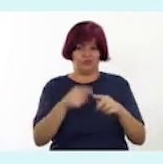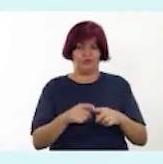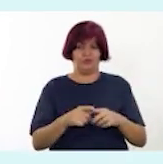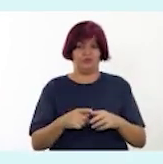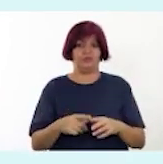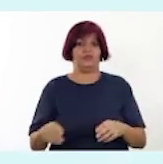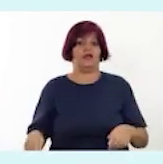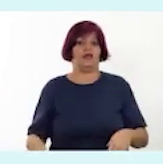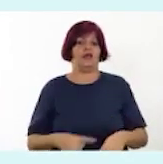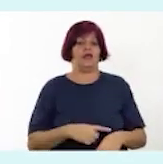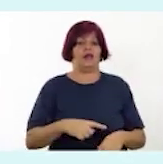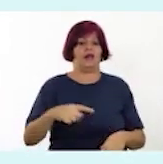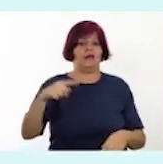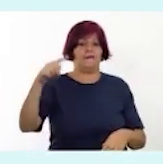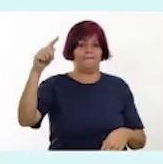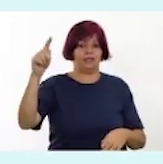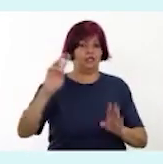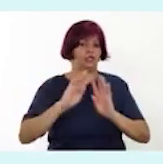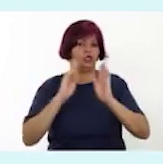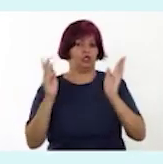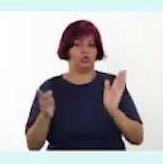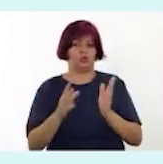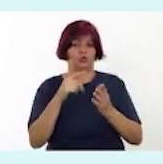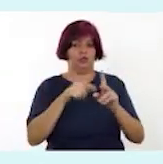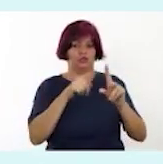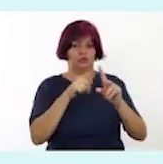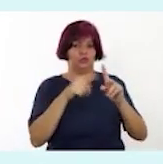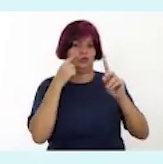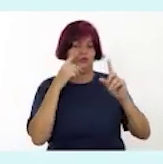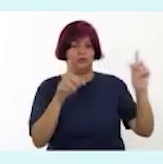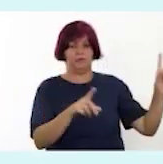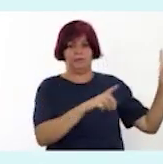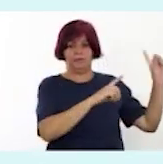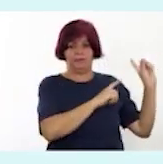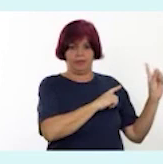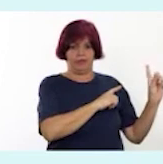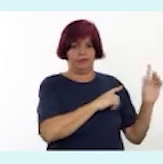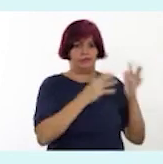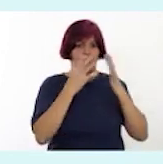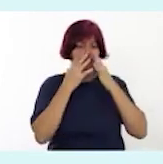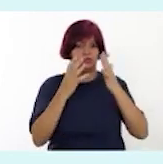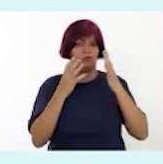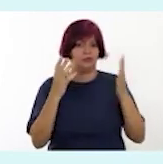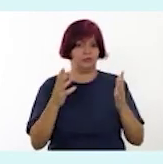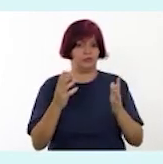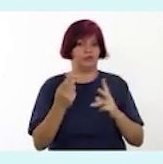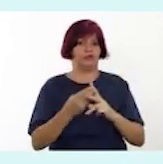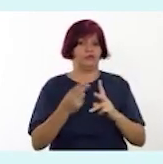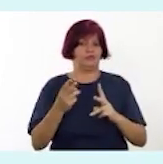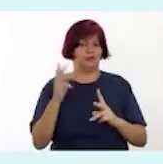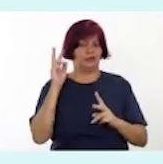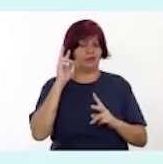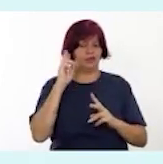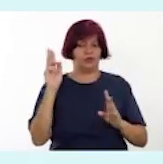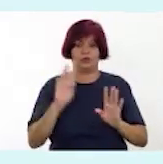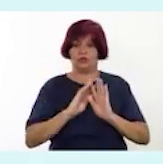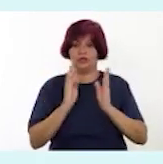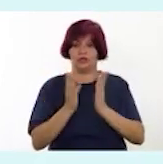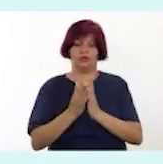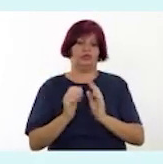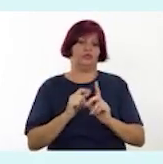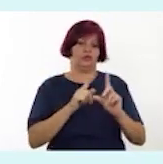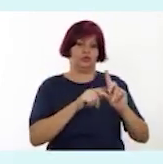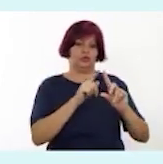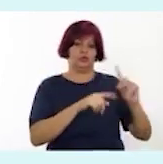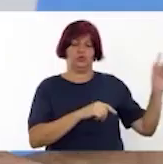la pendiente, las relaciones de posición de la recta teniendo en cuenta el valor de las pendientes y de la ecuación de la recta cartesiana explícita y